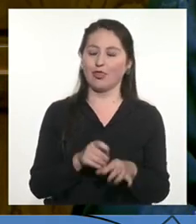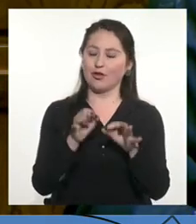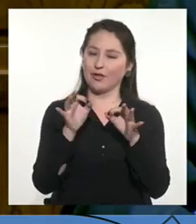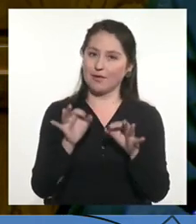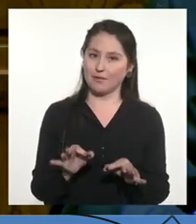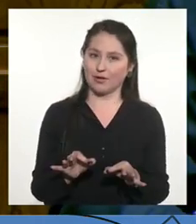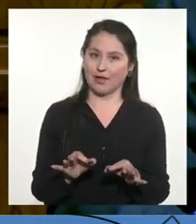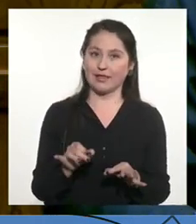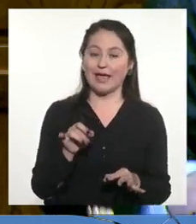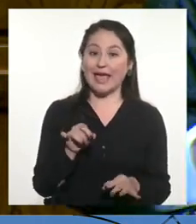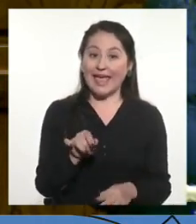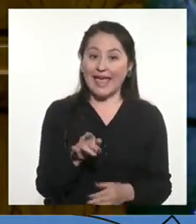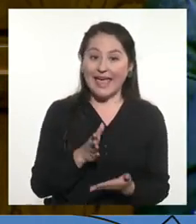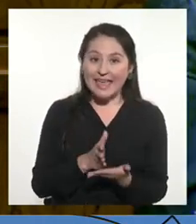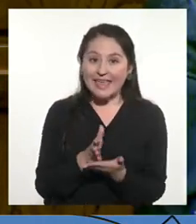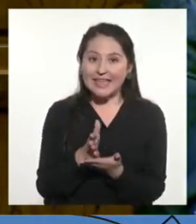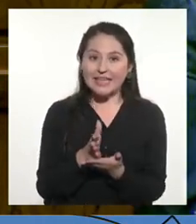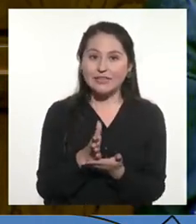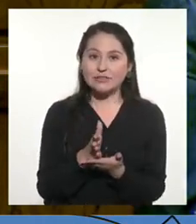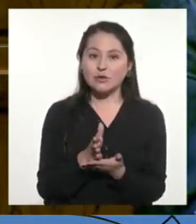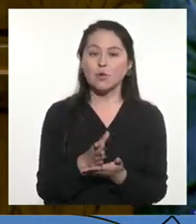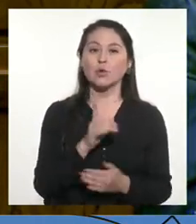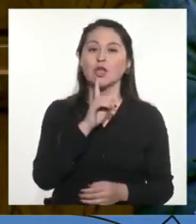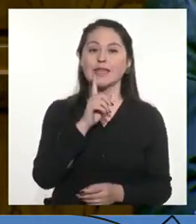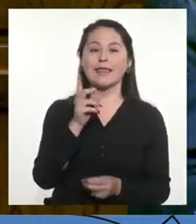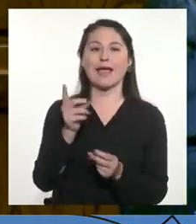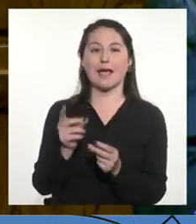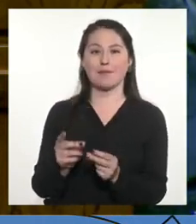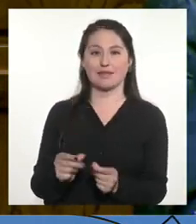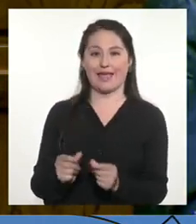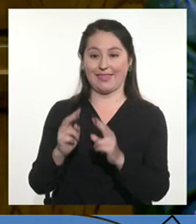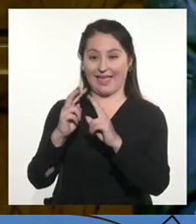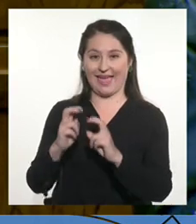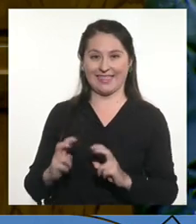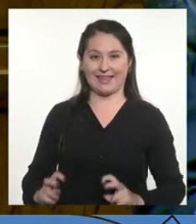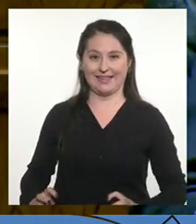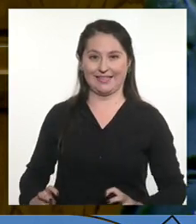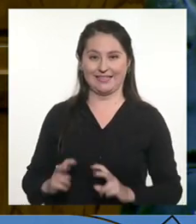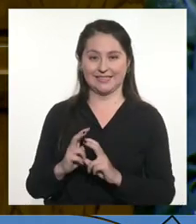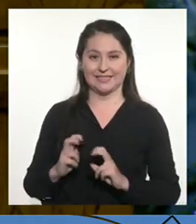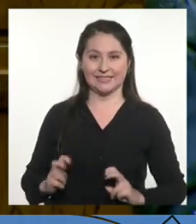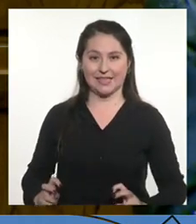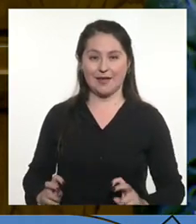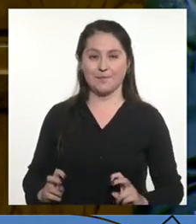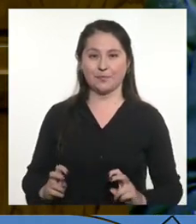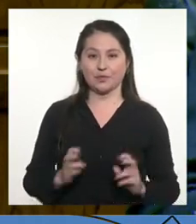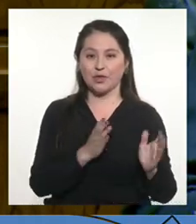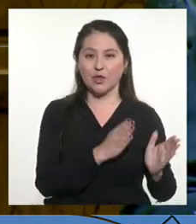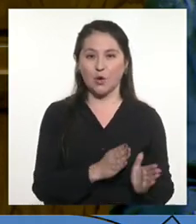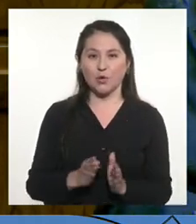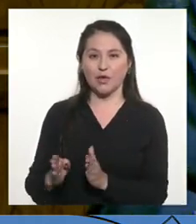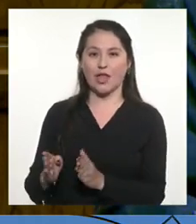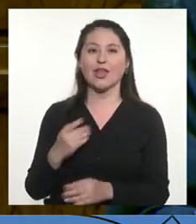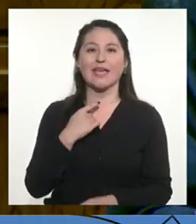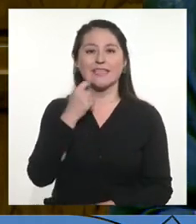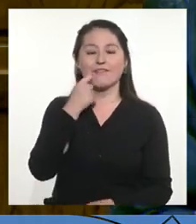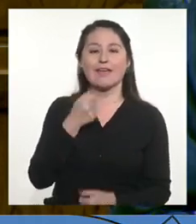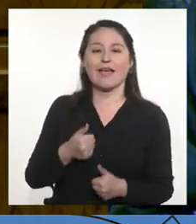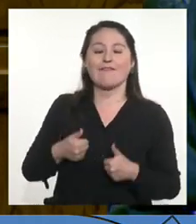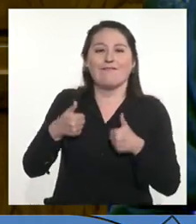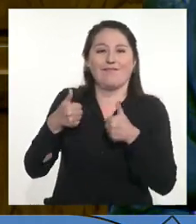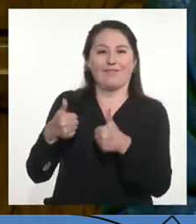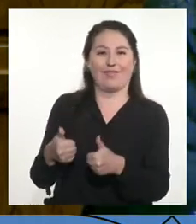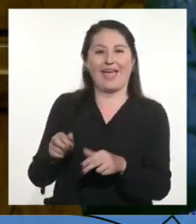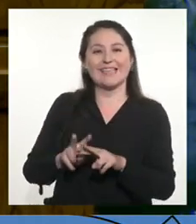ejercicios muy importantes el no tenga capacidad de analizar un ordenamiento legislativo de lo que es certeza o incerteza